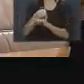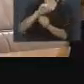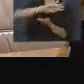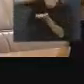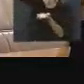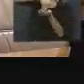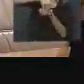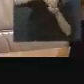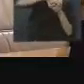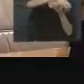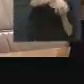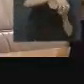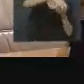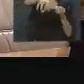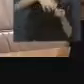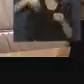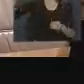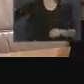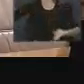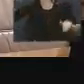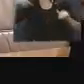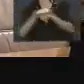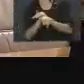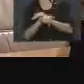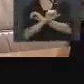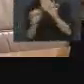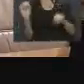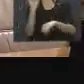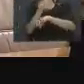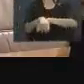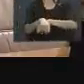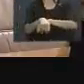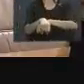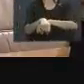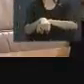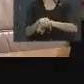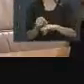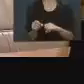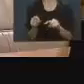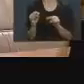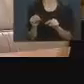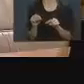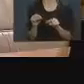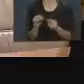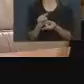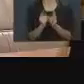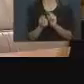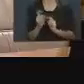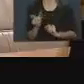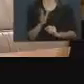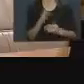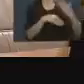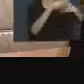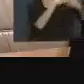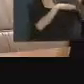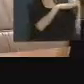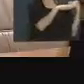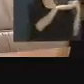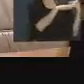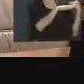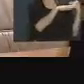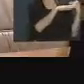descentralización una intromisión inaceptable que constituyó un grave retroceso en materia